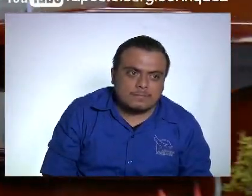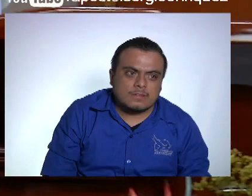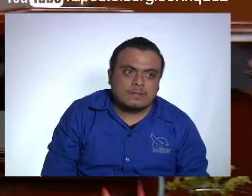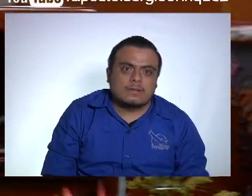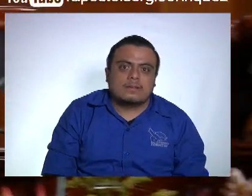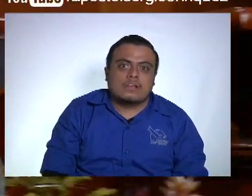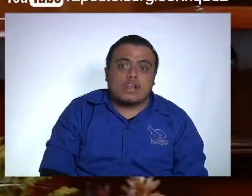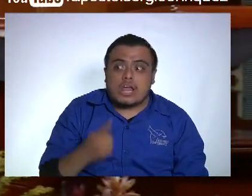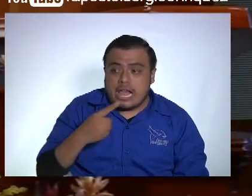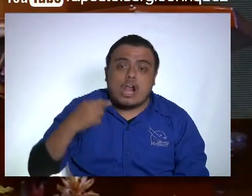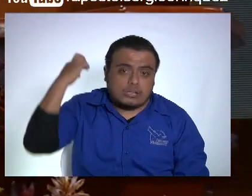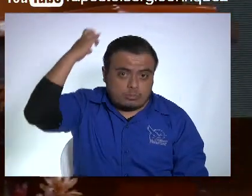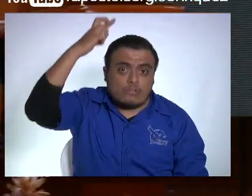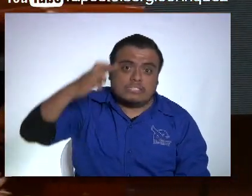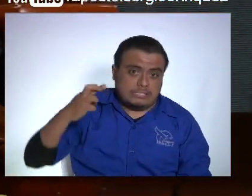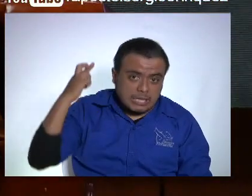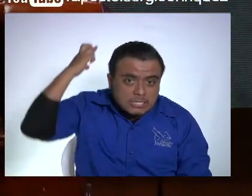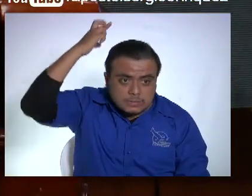las profecías.